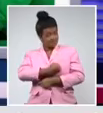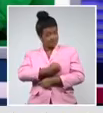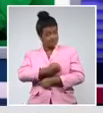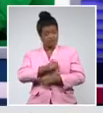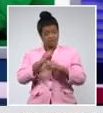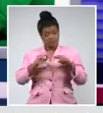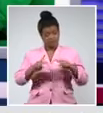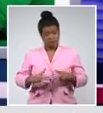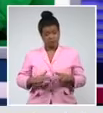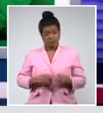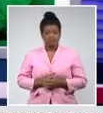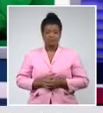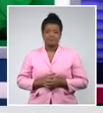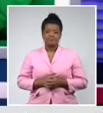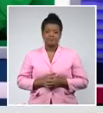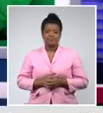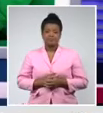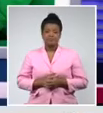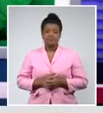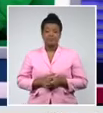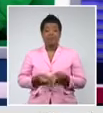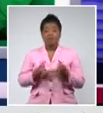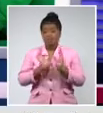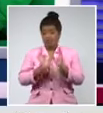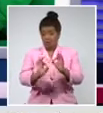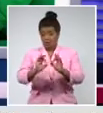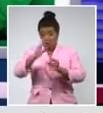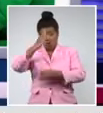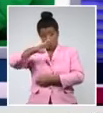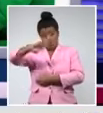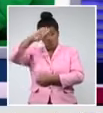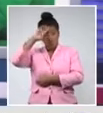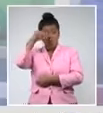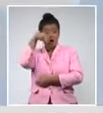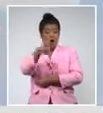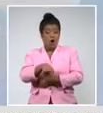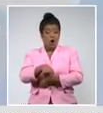condolencias. De esta forma, Cuba amanece con